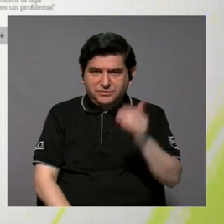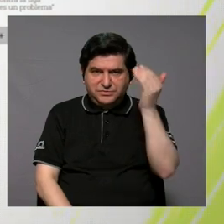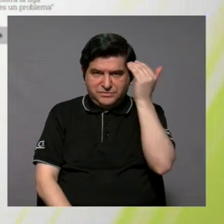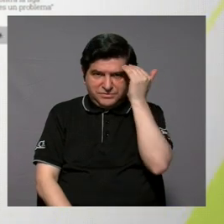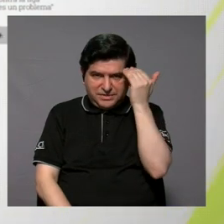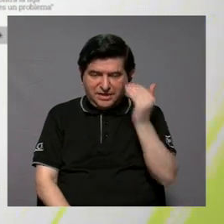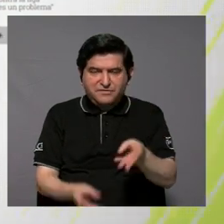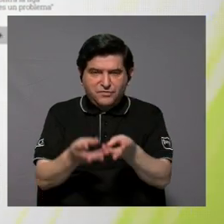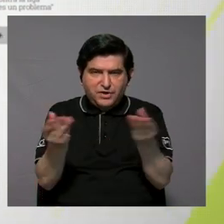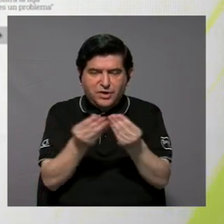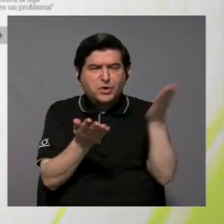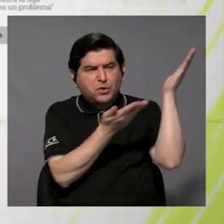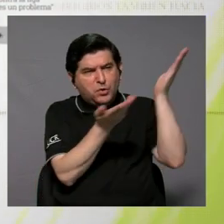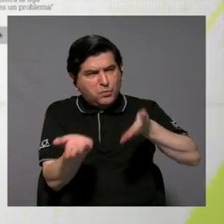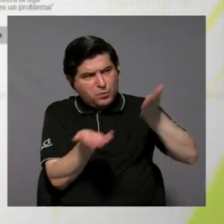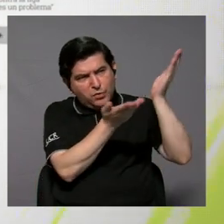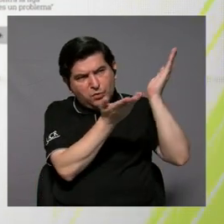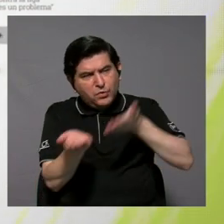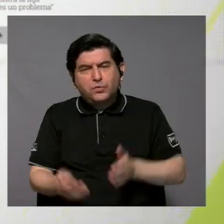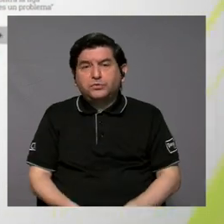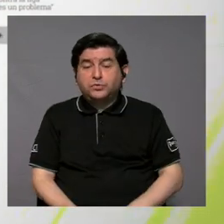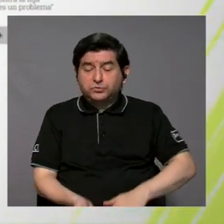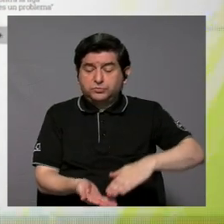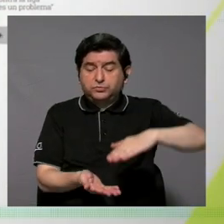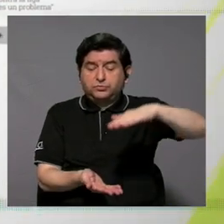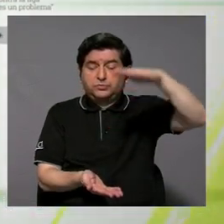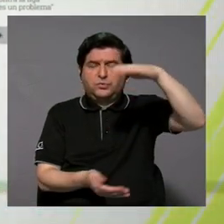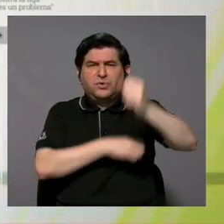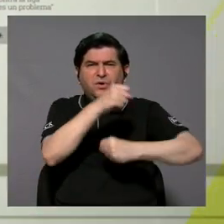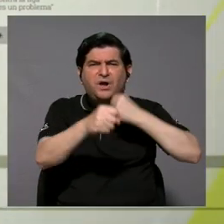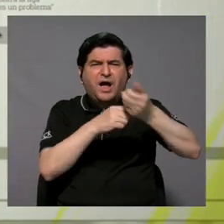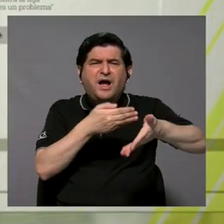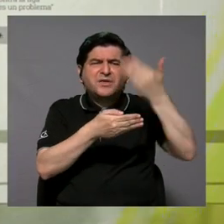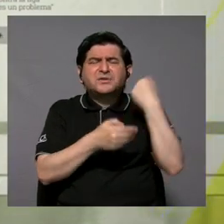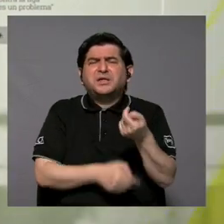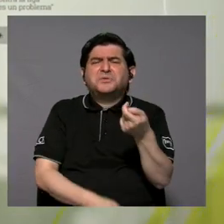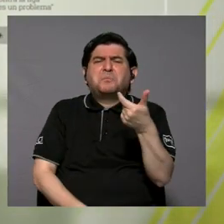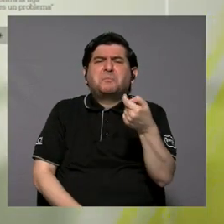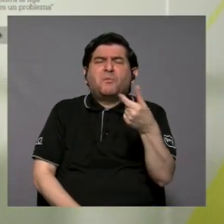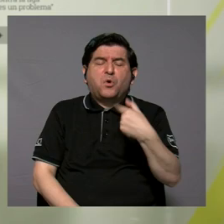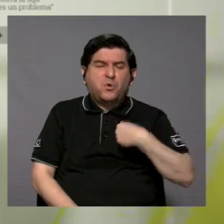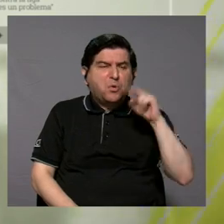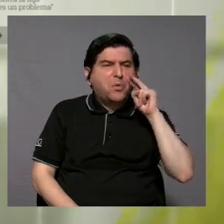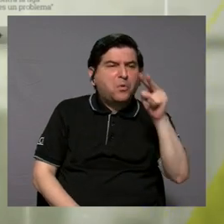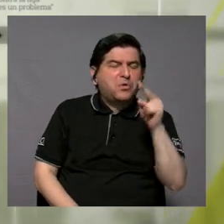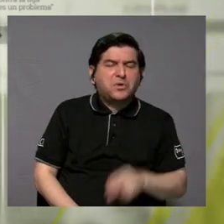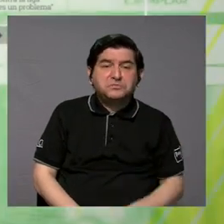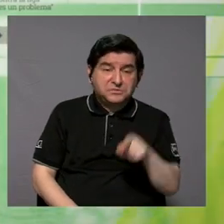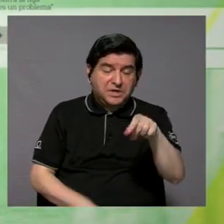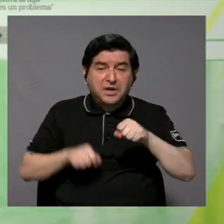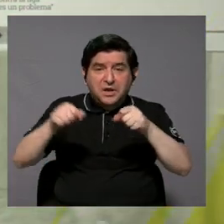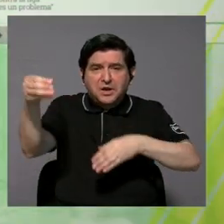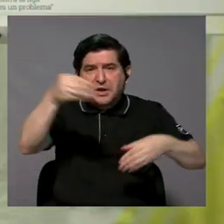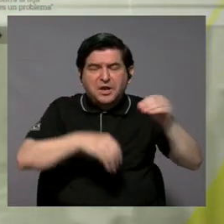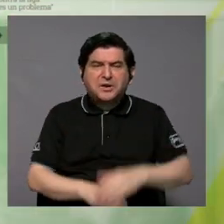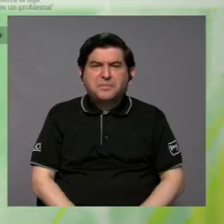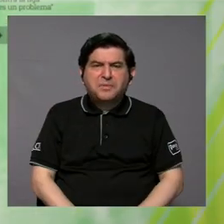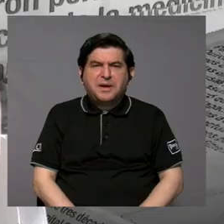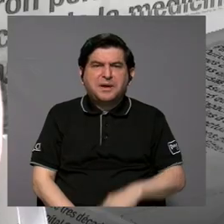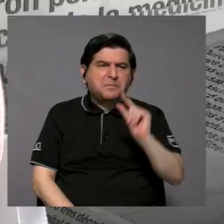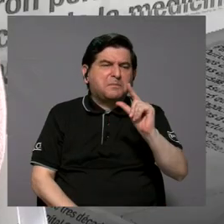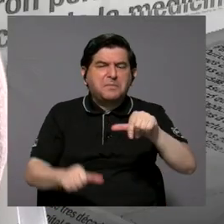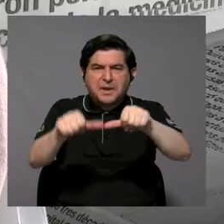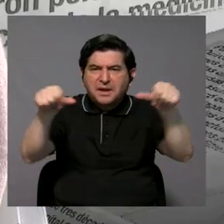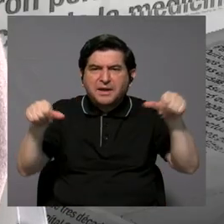que la cantidad de productos importados aumentado. Hace unos años era muy poquito lo que uno veía en el supermercado, una góndola